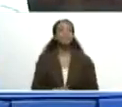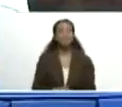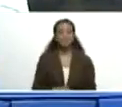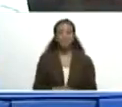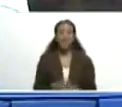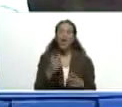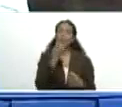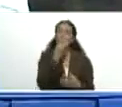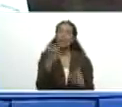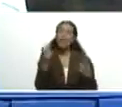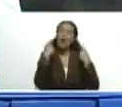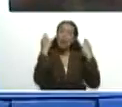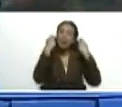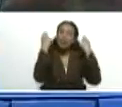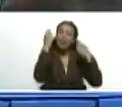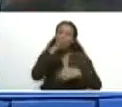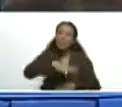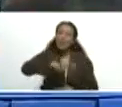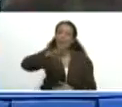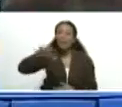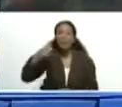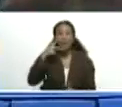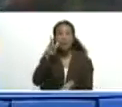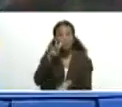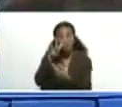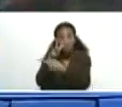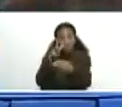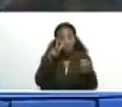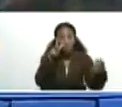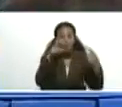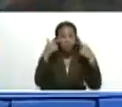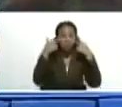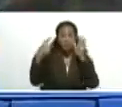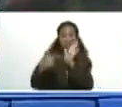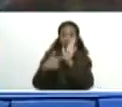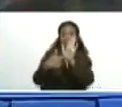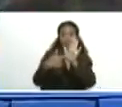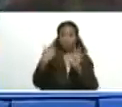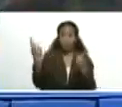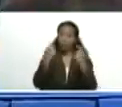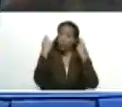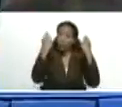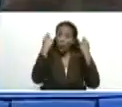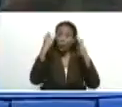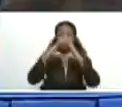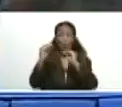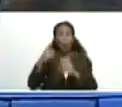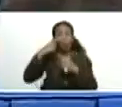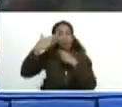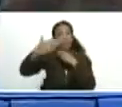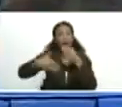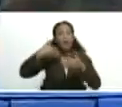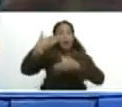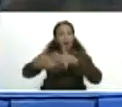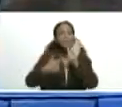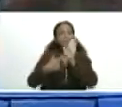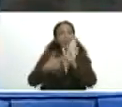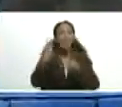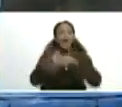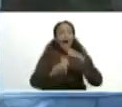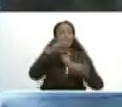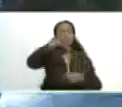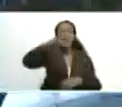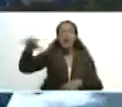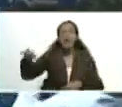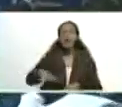Buena jornada, jornada bonita. Hay que mostrar todo lo que se está haciendo. Mostrarlo permanentemente.